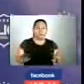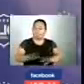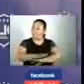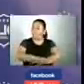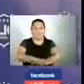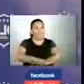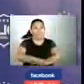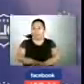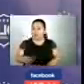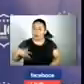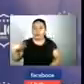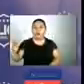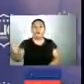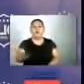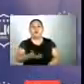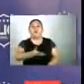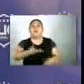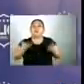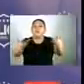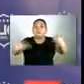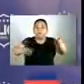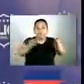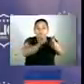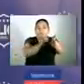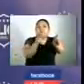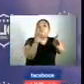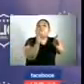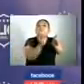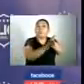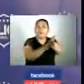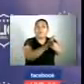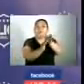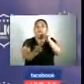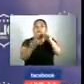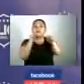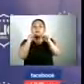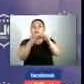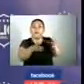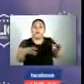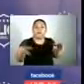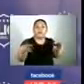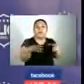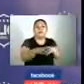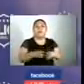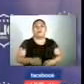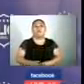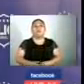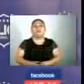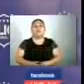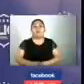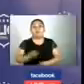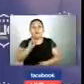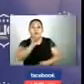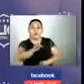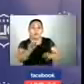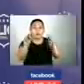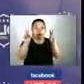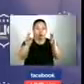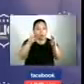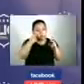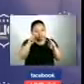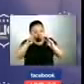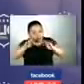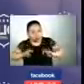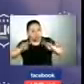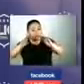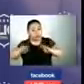sentado el principio de autoridad en esta primera argolla de esta espiral delincuencial.